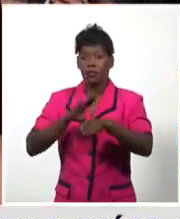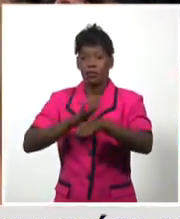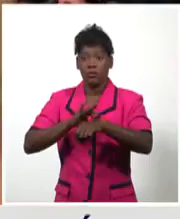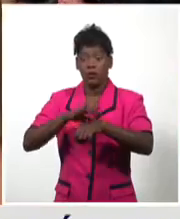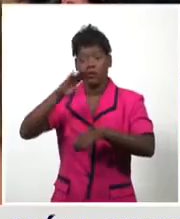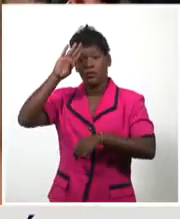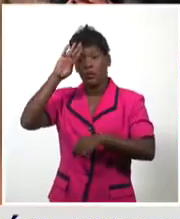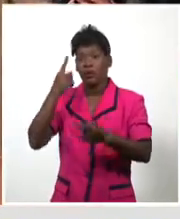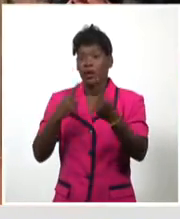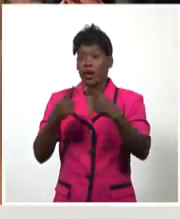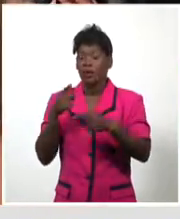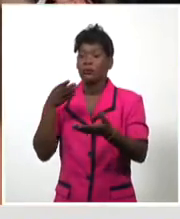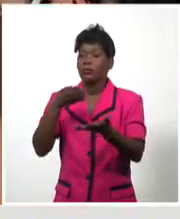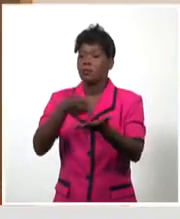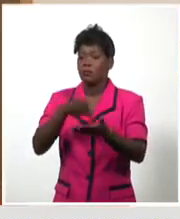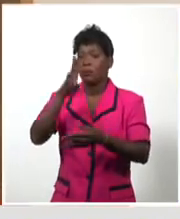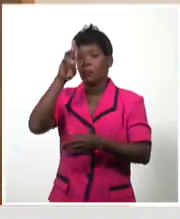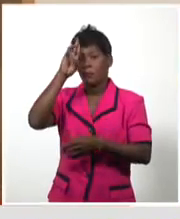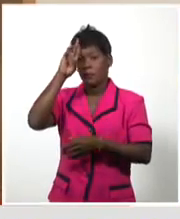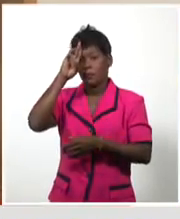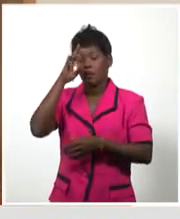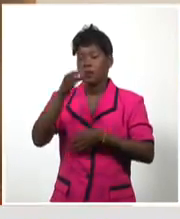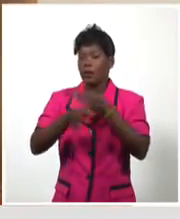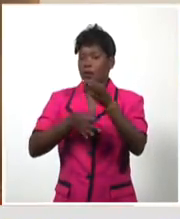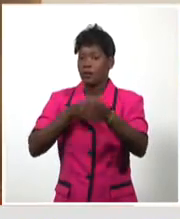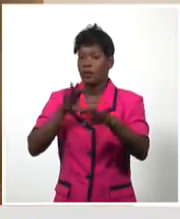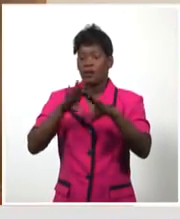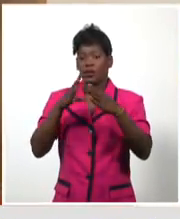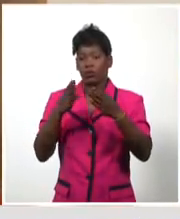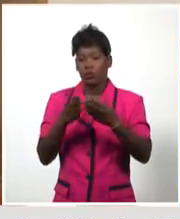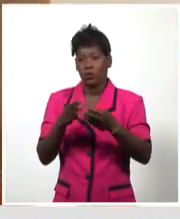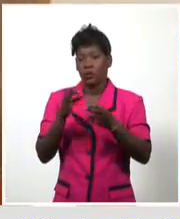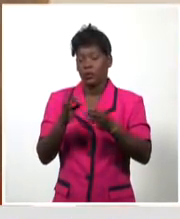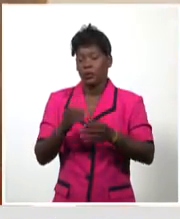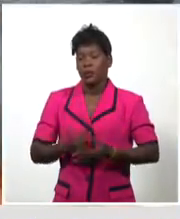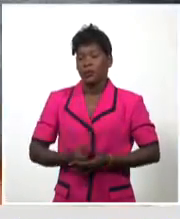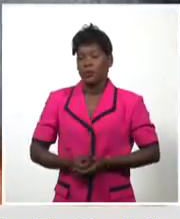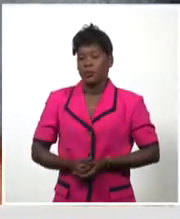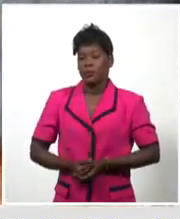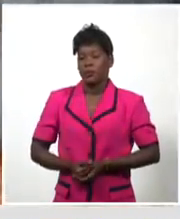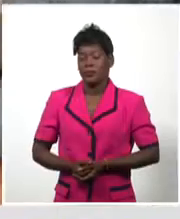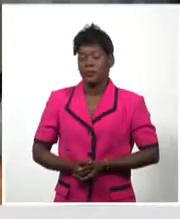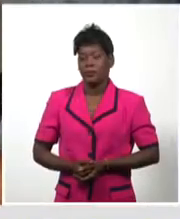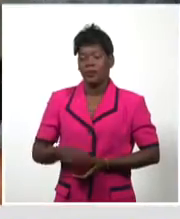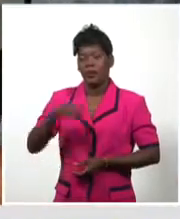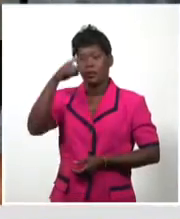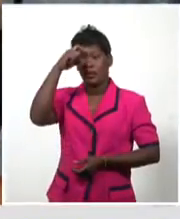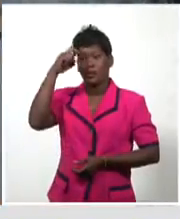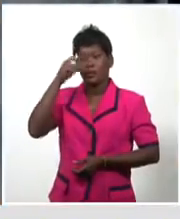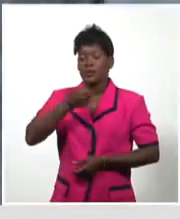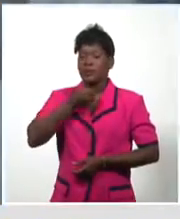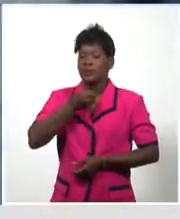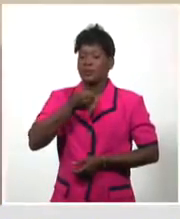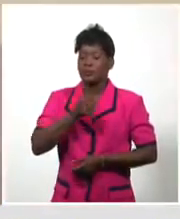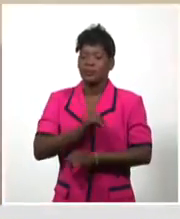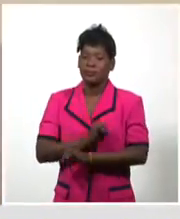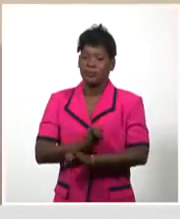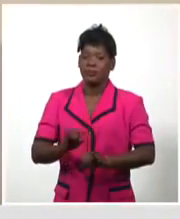local de una enfermedad con alta presencia en países tropicales como el nuestro. En Santi Espíritus, Javier Alejandro